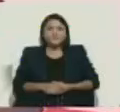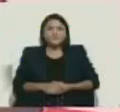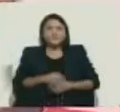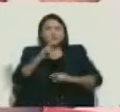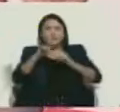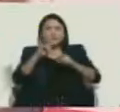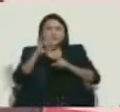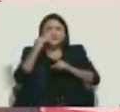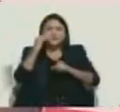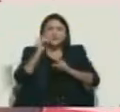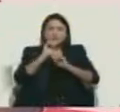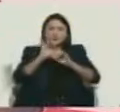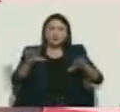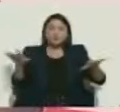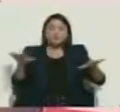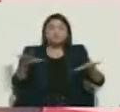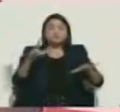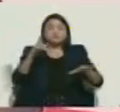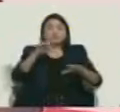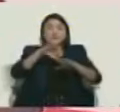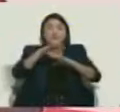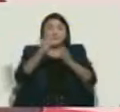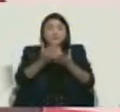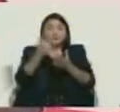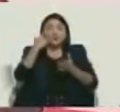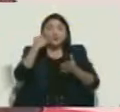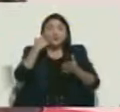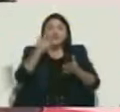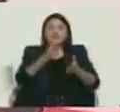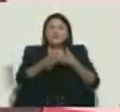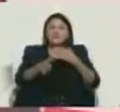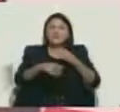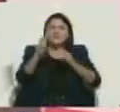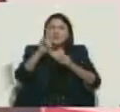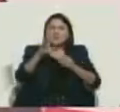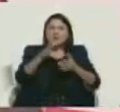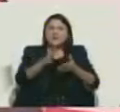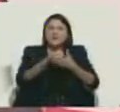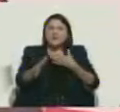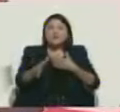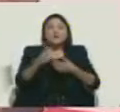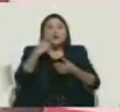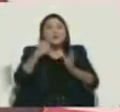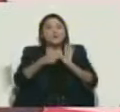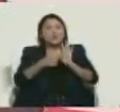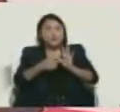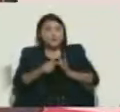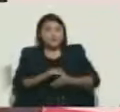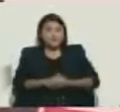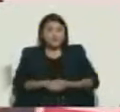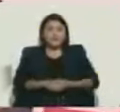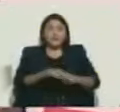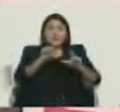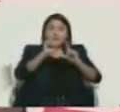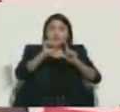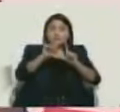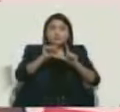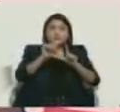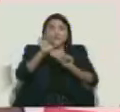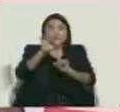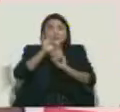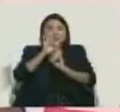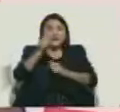Que el mundo sepa lo que está ocurriendo en Venezuela. Que aquí en Venezuela el Partido Socialista Unido de Venezuela se reúne para la selección de su